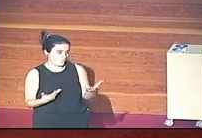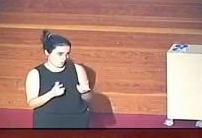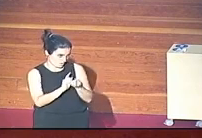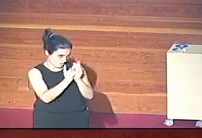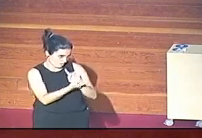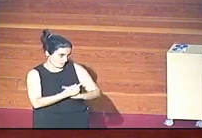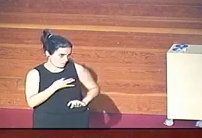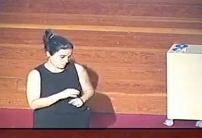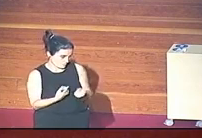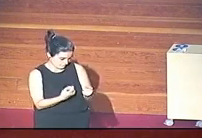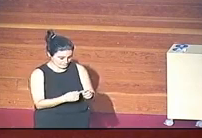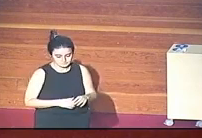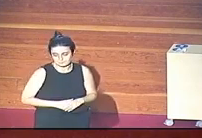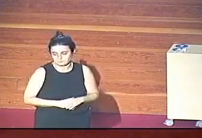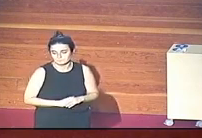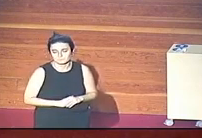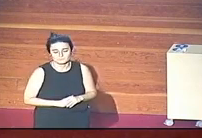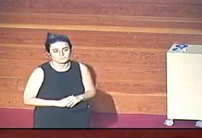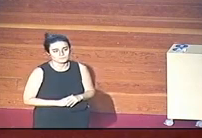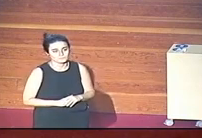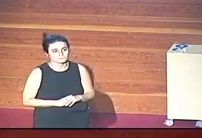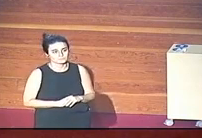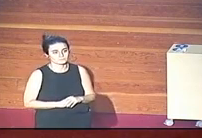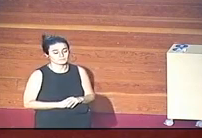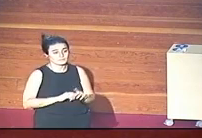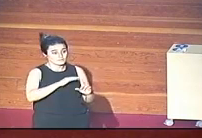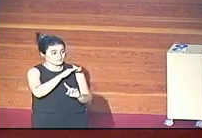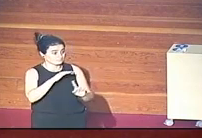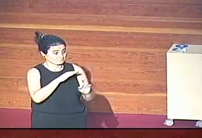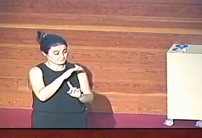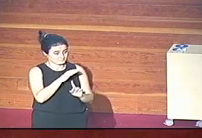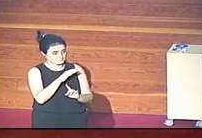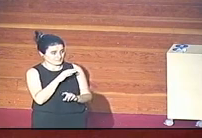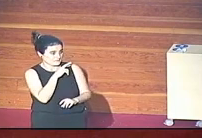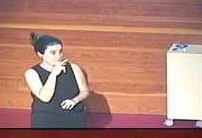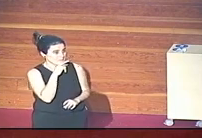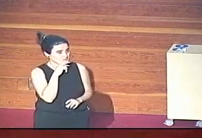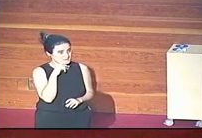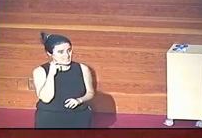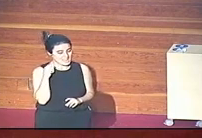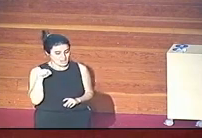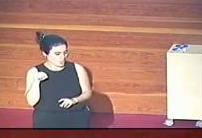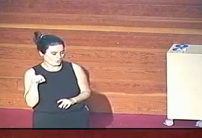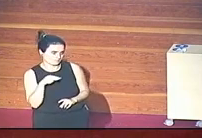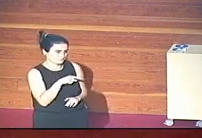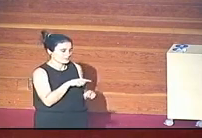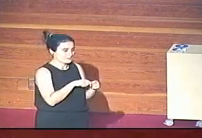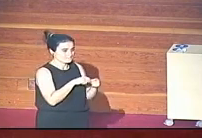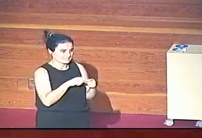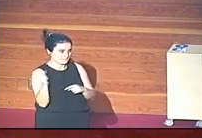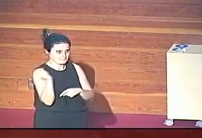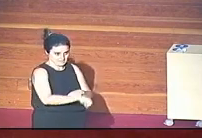bueno los valores medioambientales predominan sobre la visión materialista de utilitarista de la naturaleza